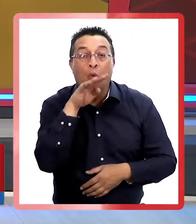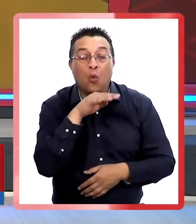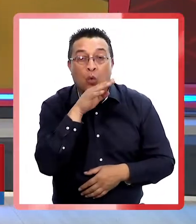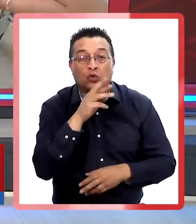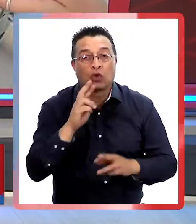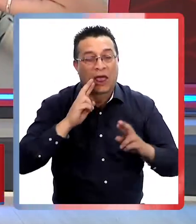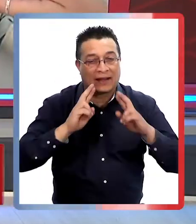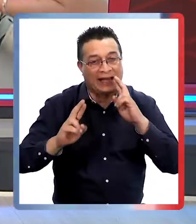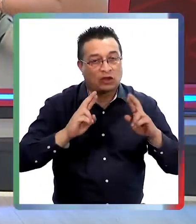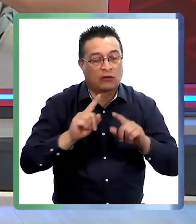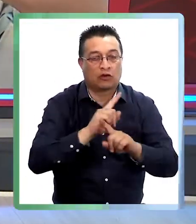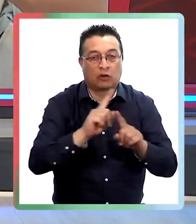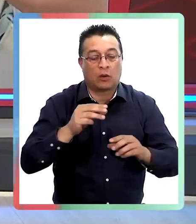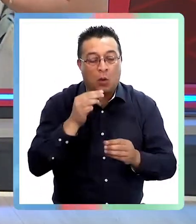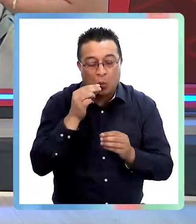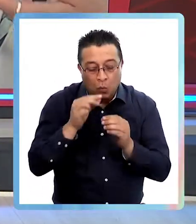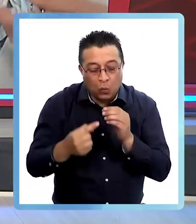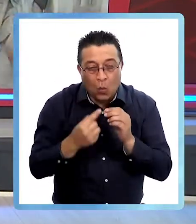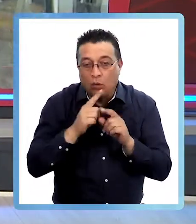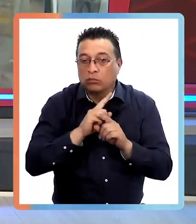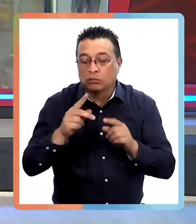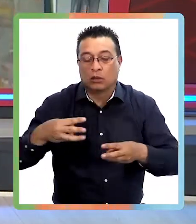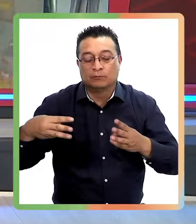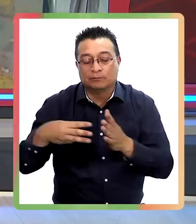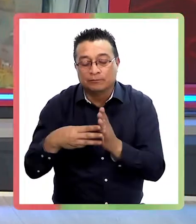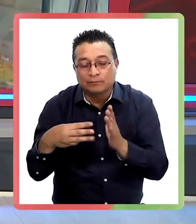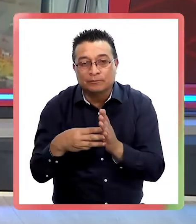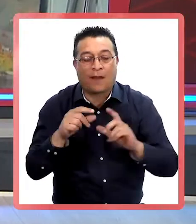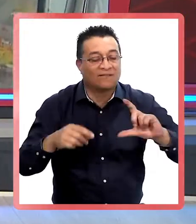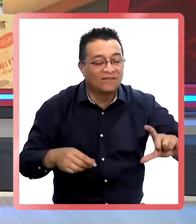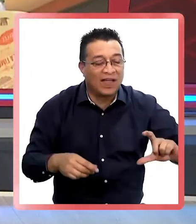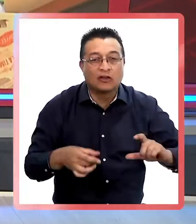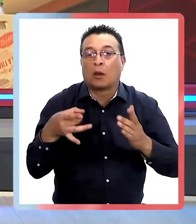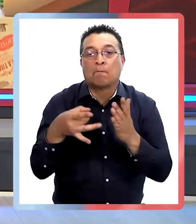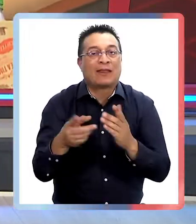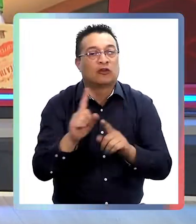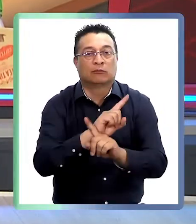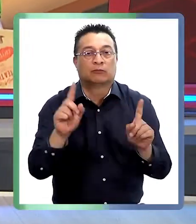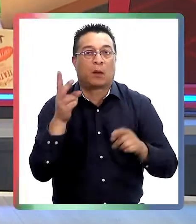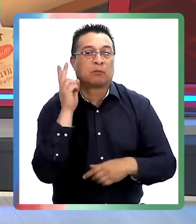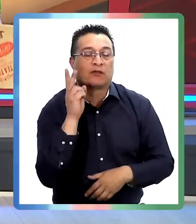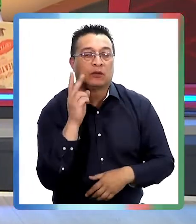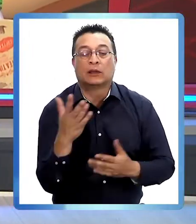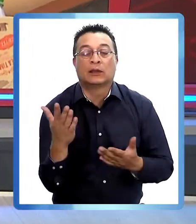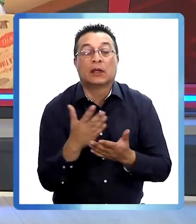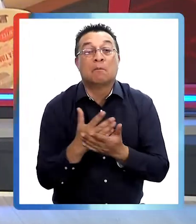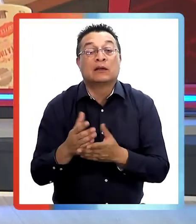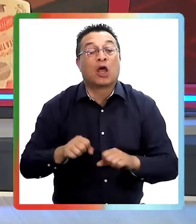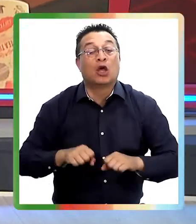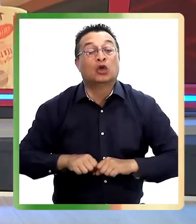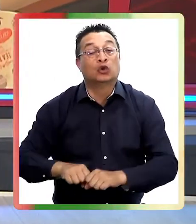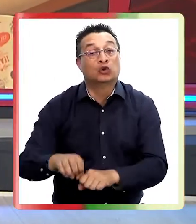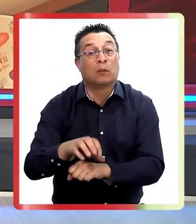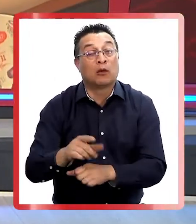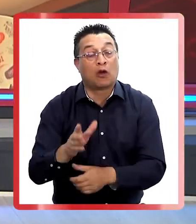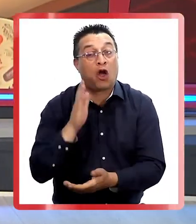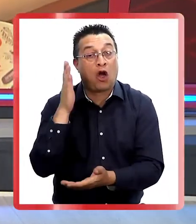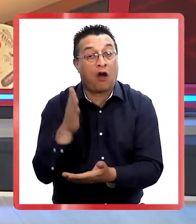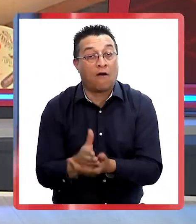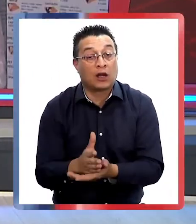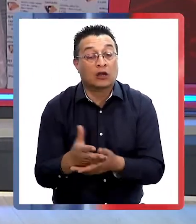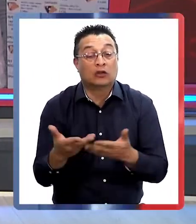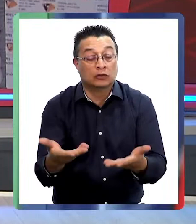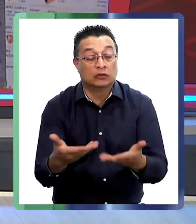Los locales ya no podrán entregar bombillas, cubiertos o vasos de este material. Pero, ¿qué ocurre con los supermercados? Están obligados a